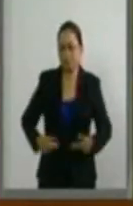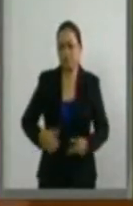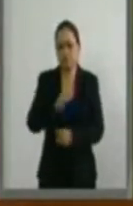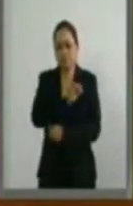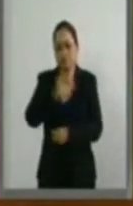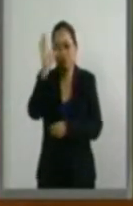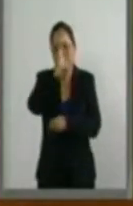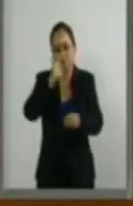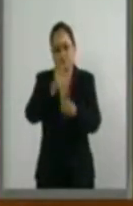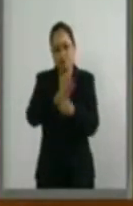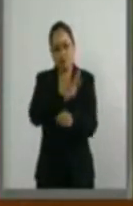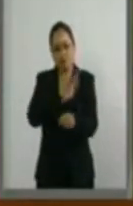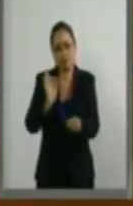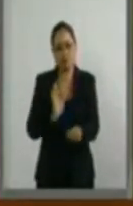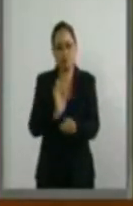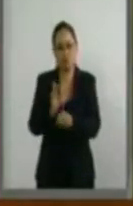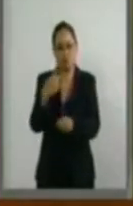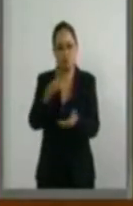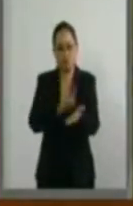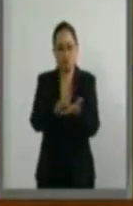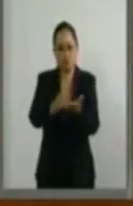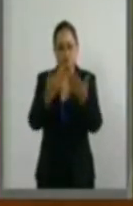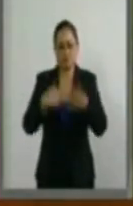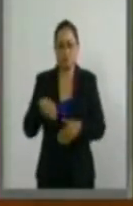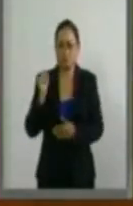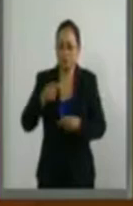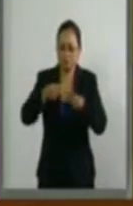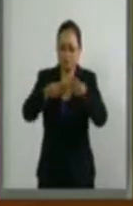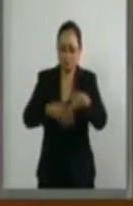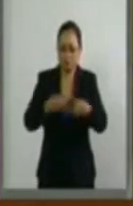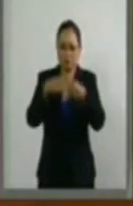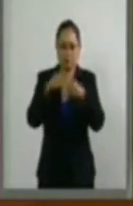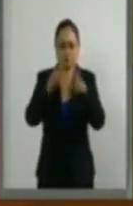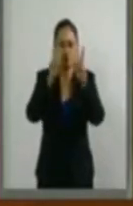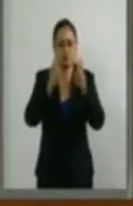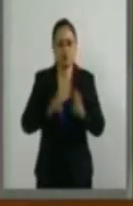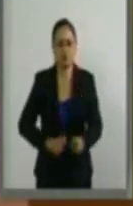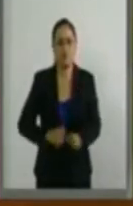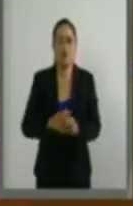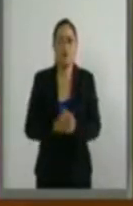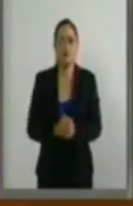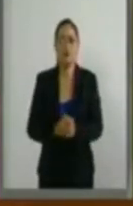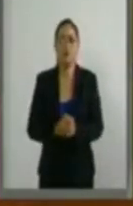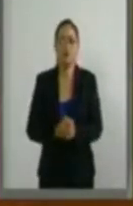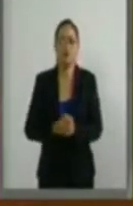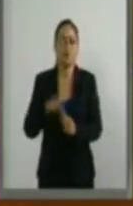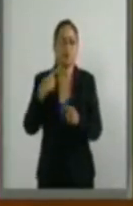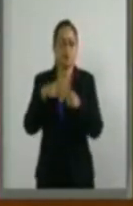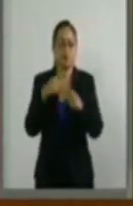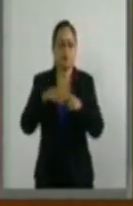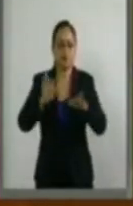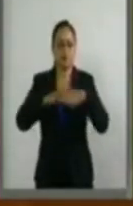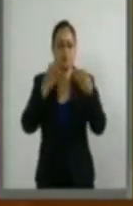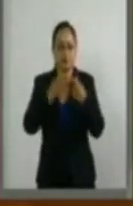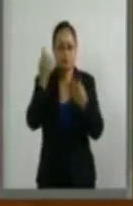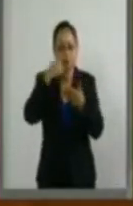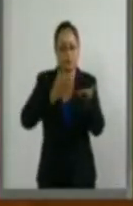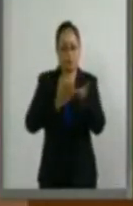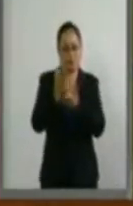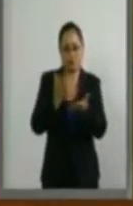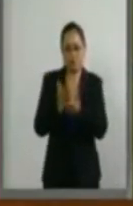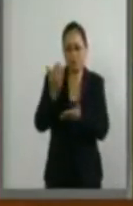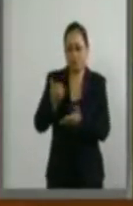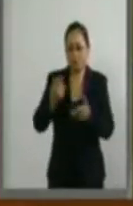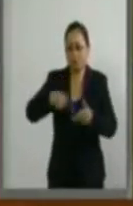cultura. Podemos destacar entre esos elementos los mecanismos de acceso y participación de